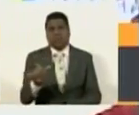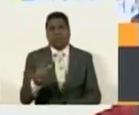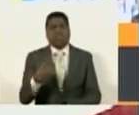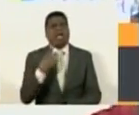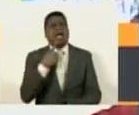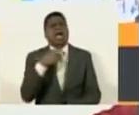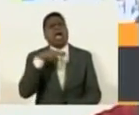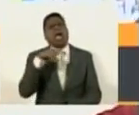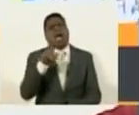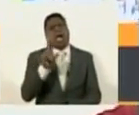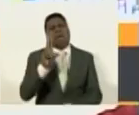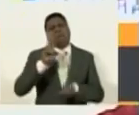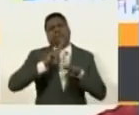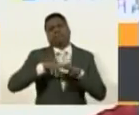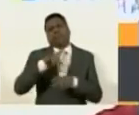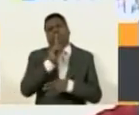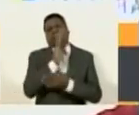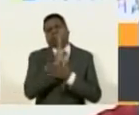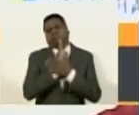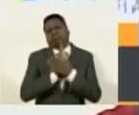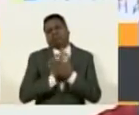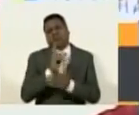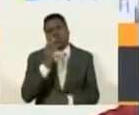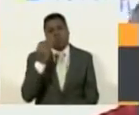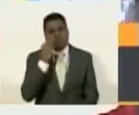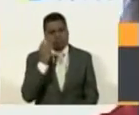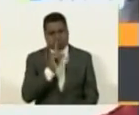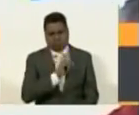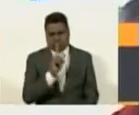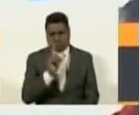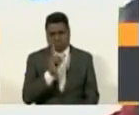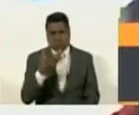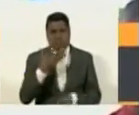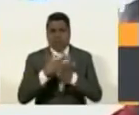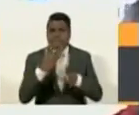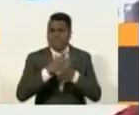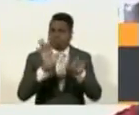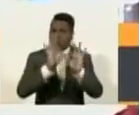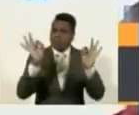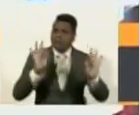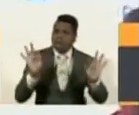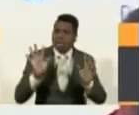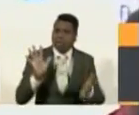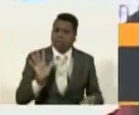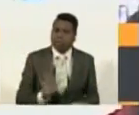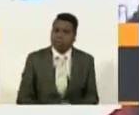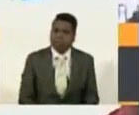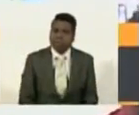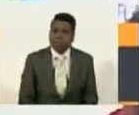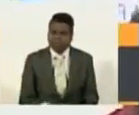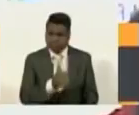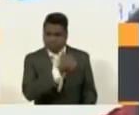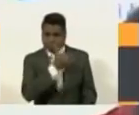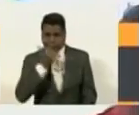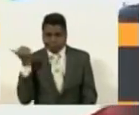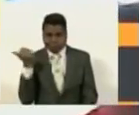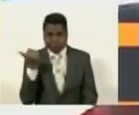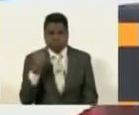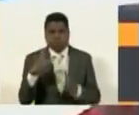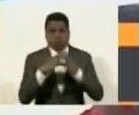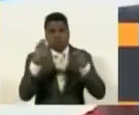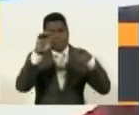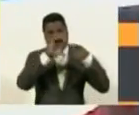ingenuidad. Ya los conocemos, no les importa absolutamente nada. Con la característica